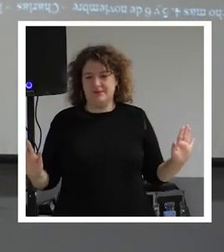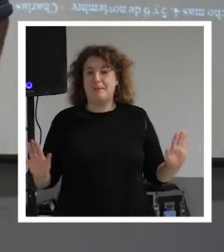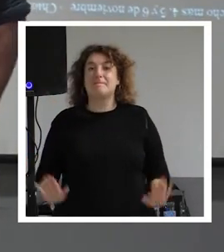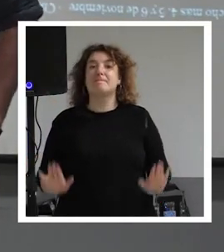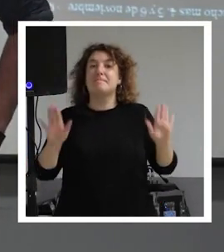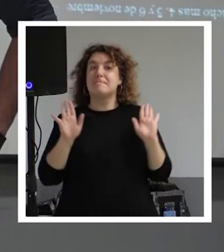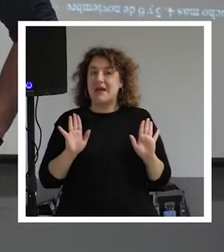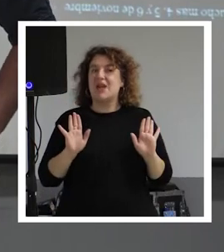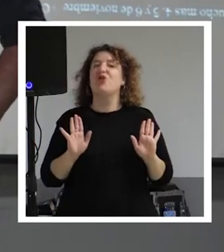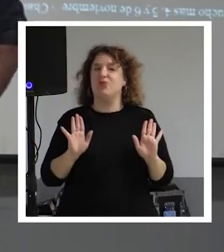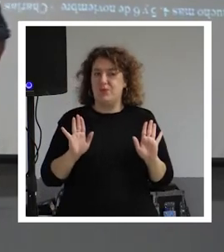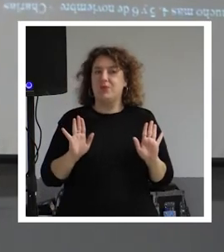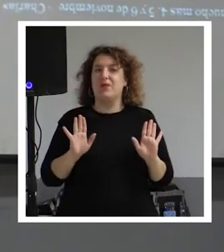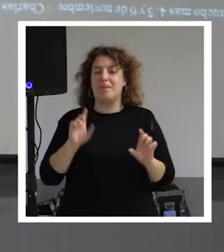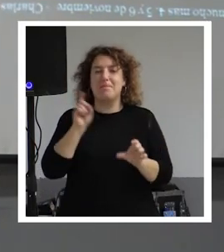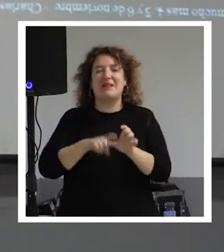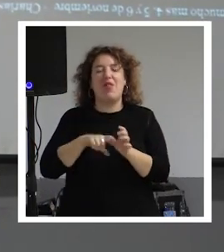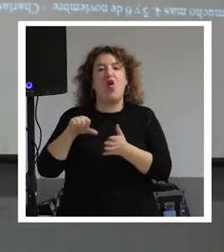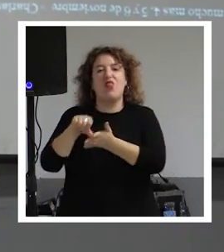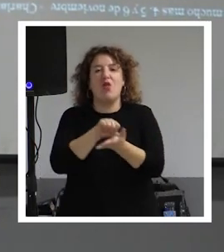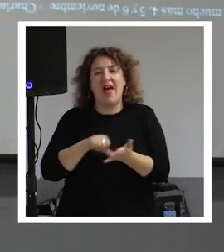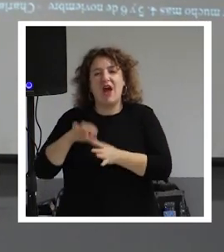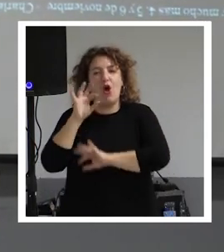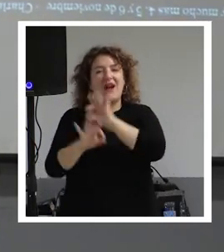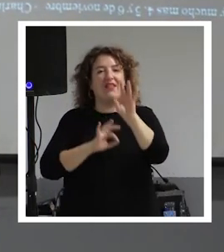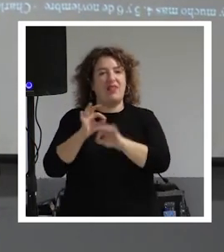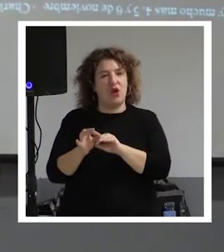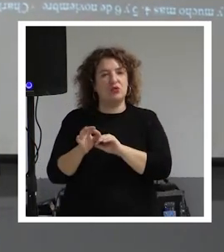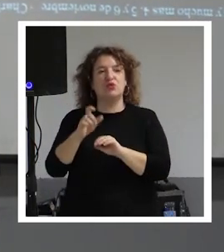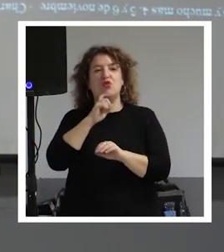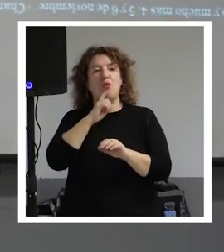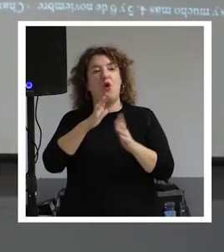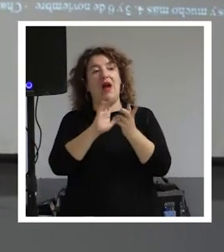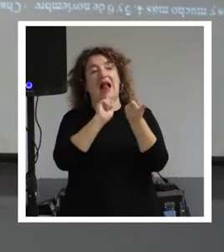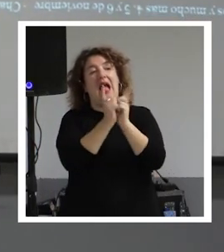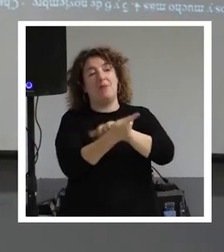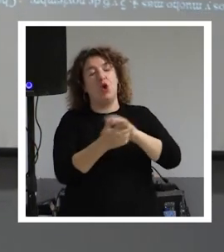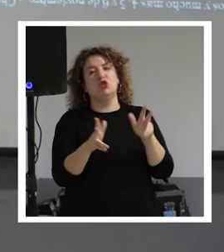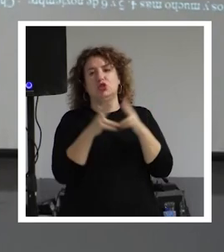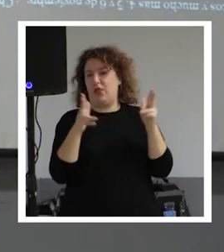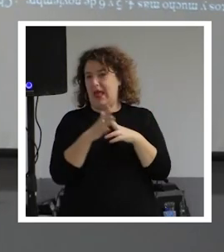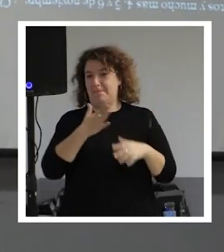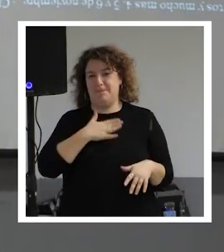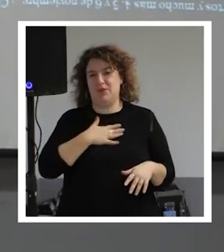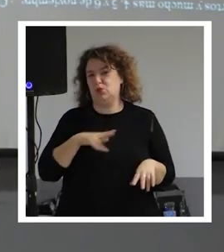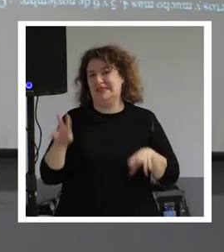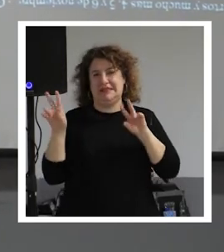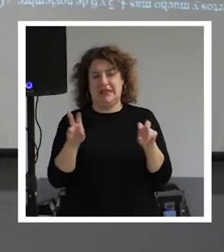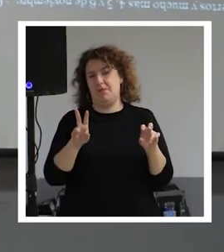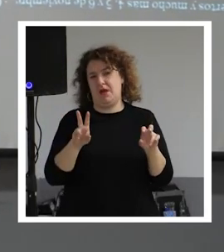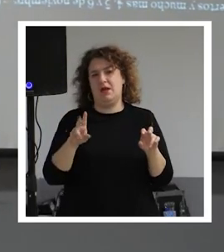antes de empezar quiero comentarles también que yo nunca he trabajado en los municipio ni he estado cerca de hacerlo Ni ha sido asesor de alguien que trabaje en un municipio